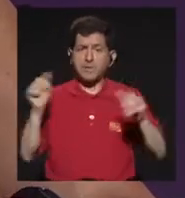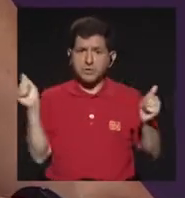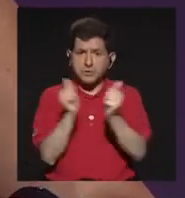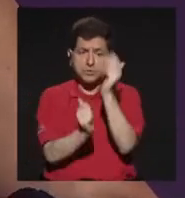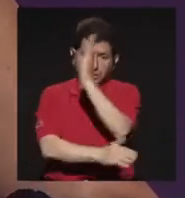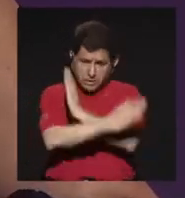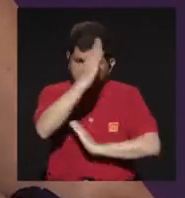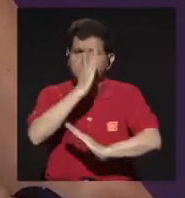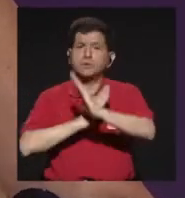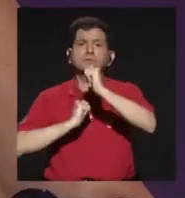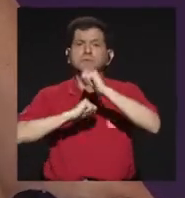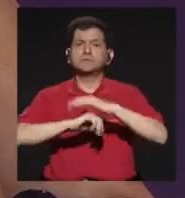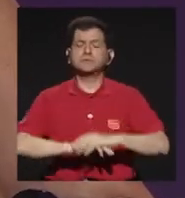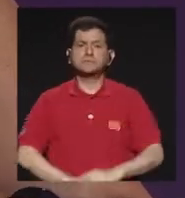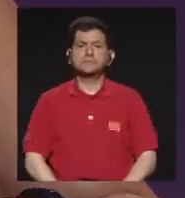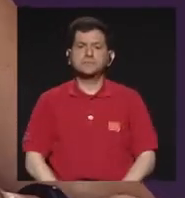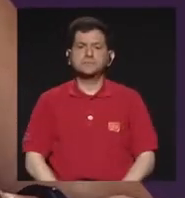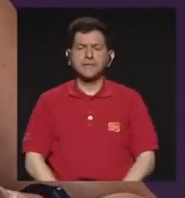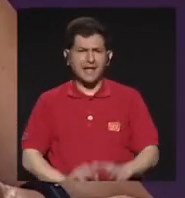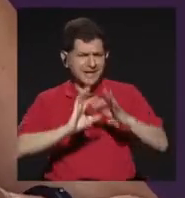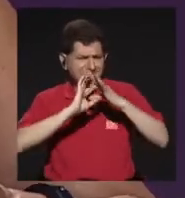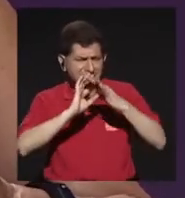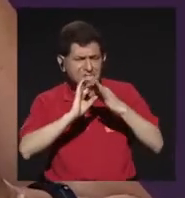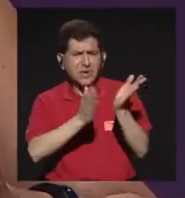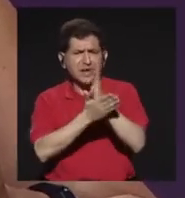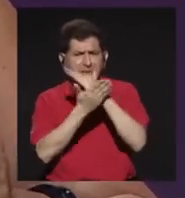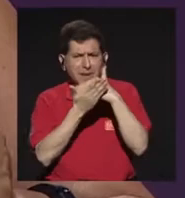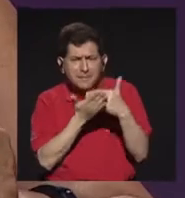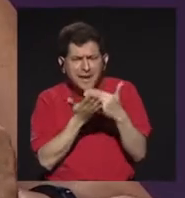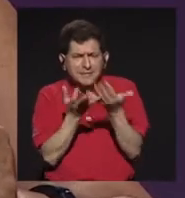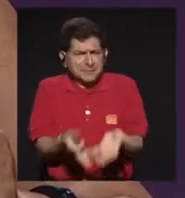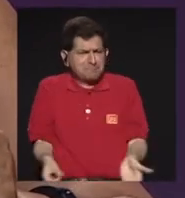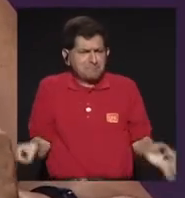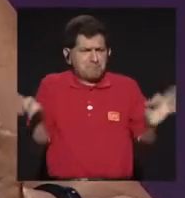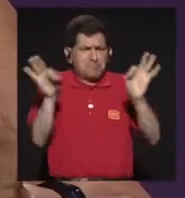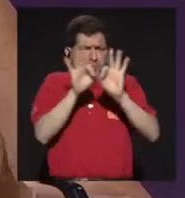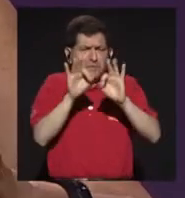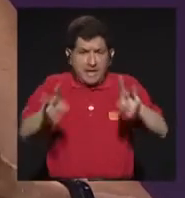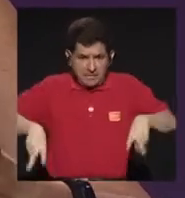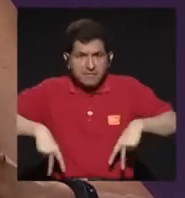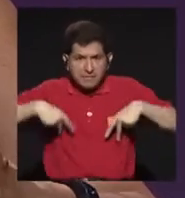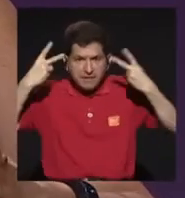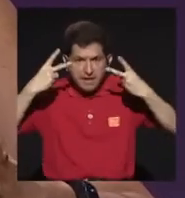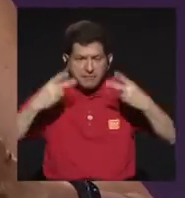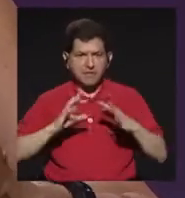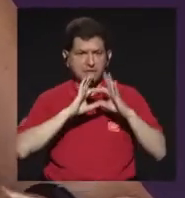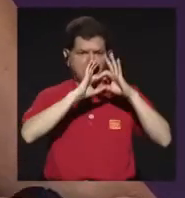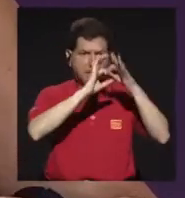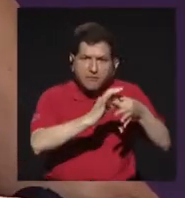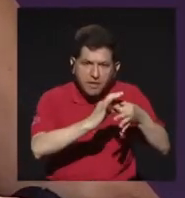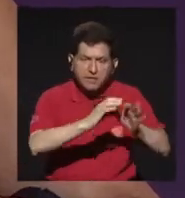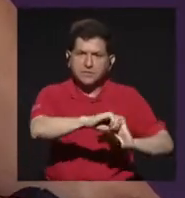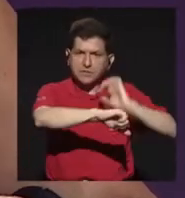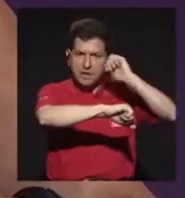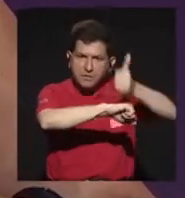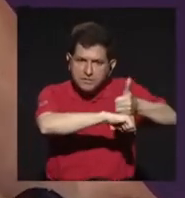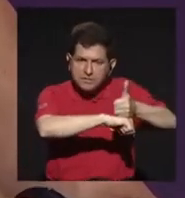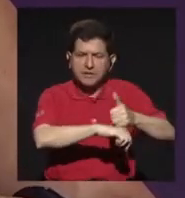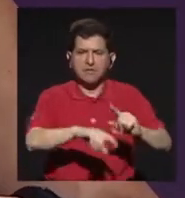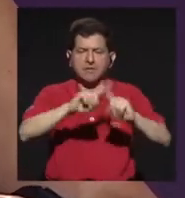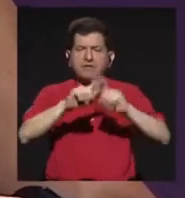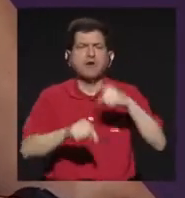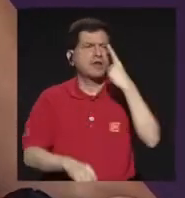personas con discapacidad. La sexualidad es una parte muy importante de nuestra vida y en torno a ella se definen muchos de